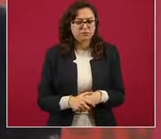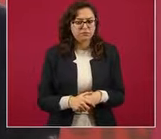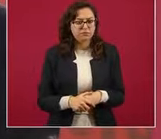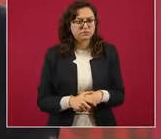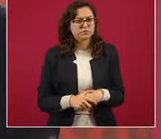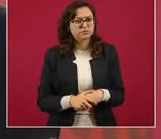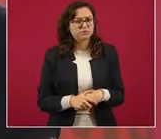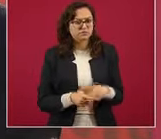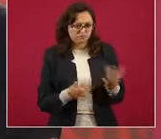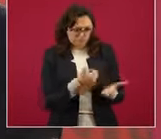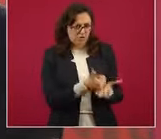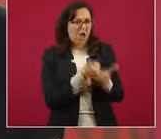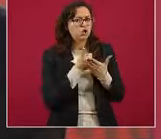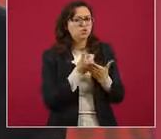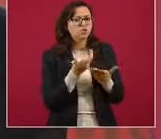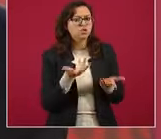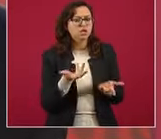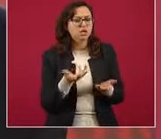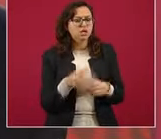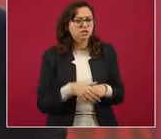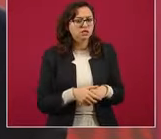¿por qué no me ayudas